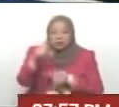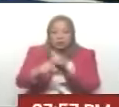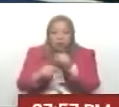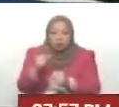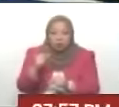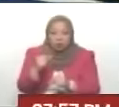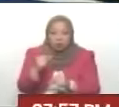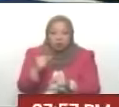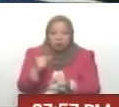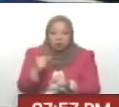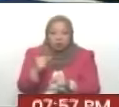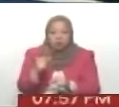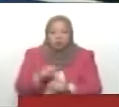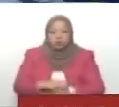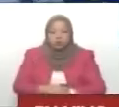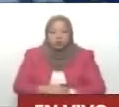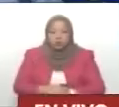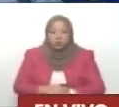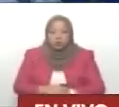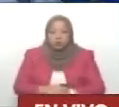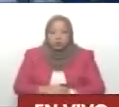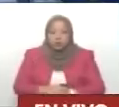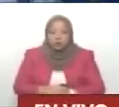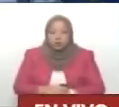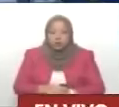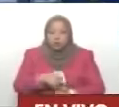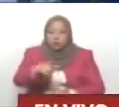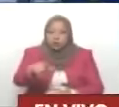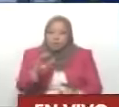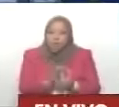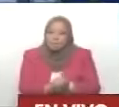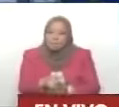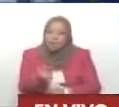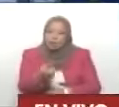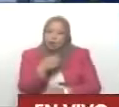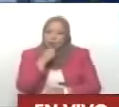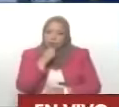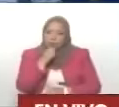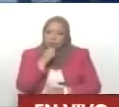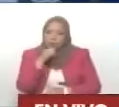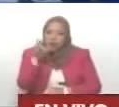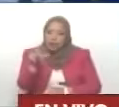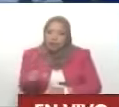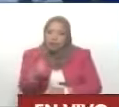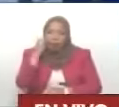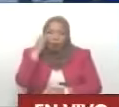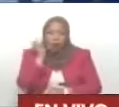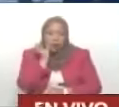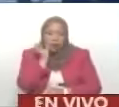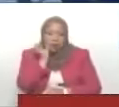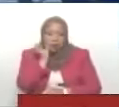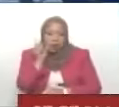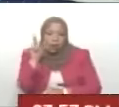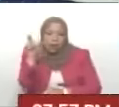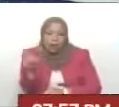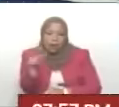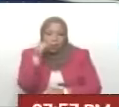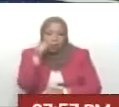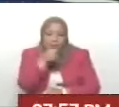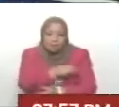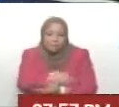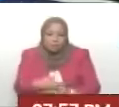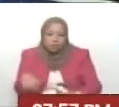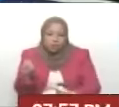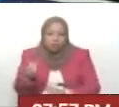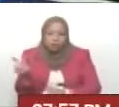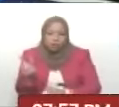por el canal de ex de... Tienes una alianza con Elon Musk. Absoluta, absoluta y cero violación de